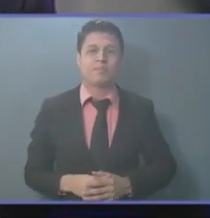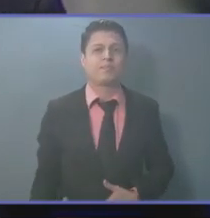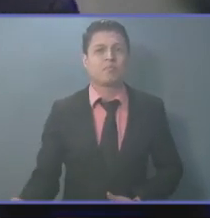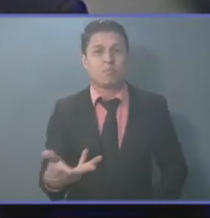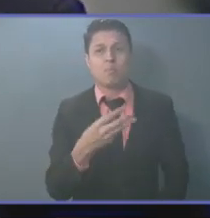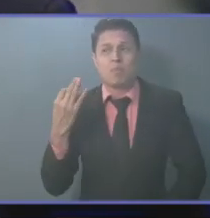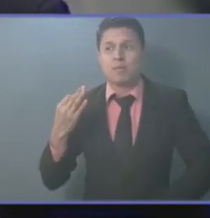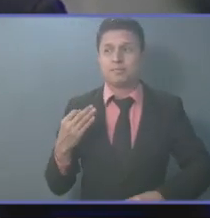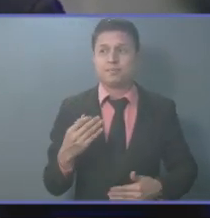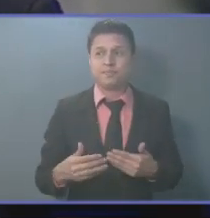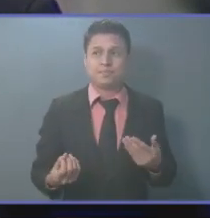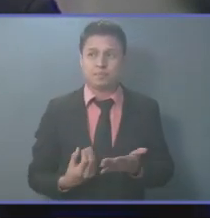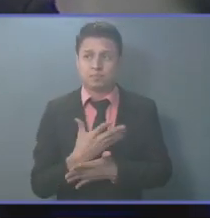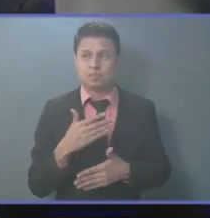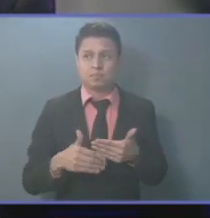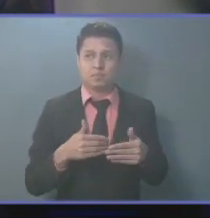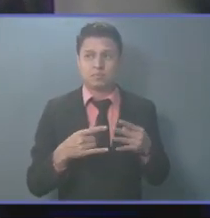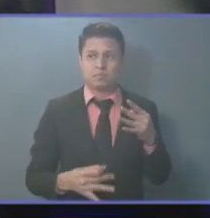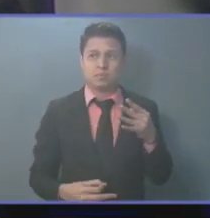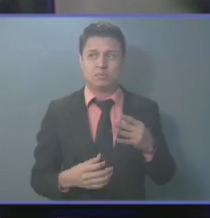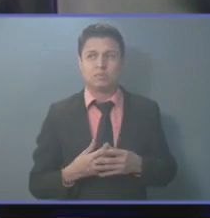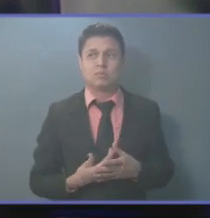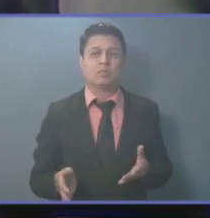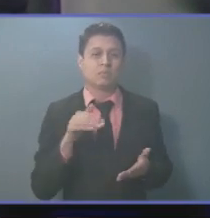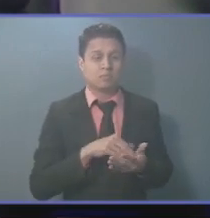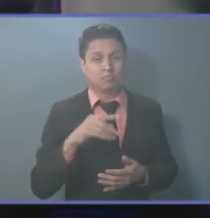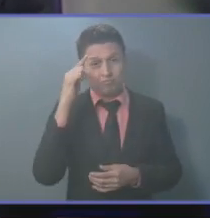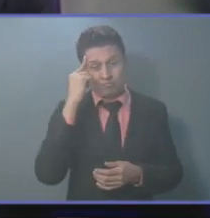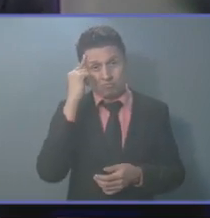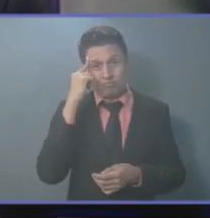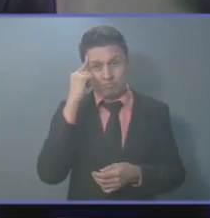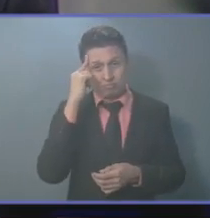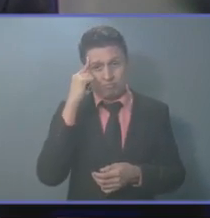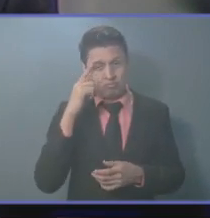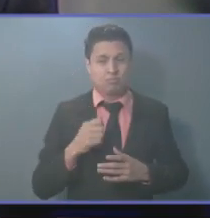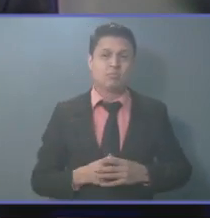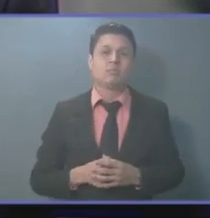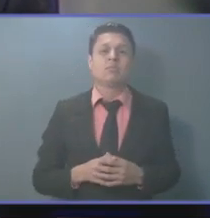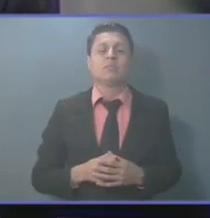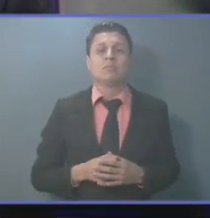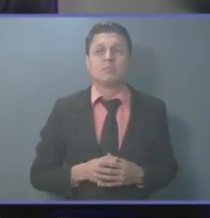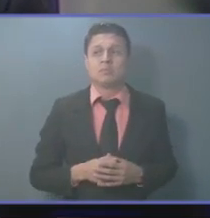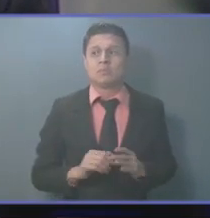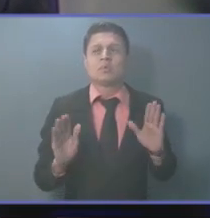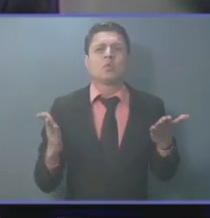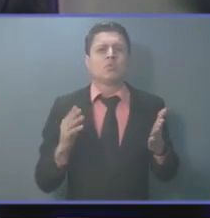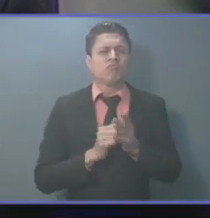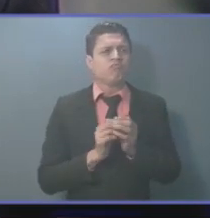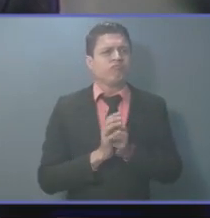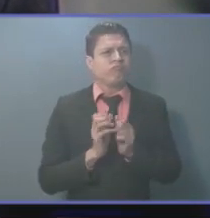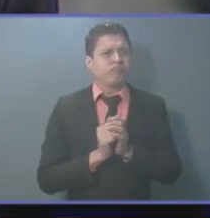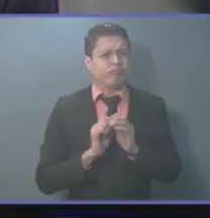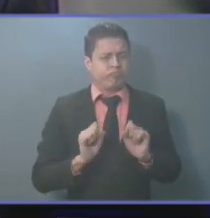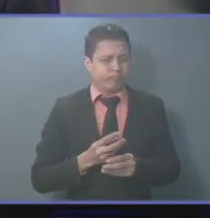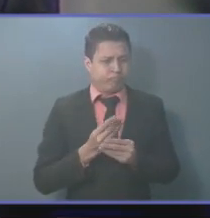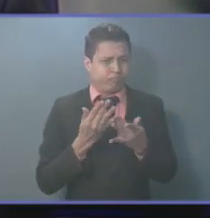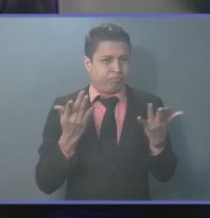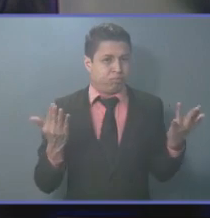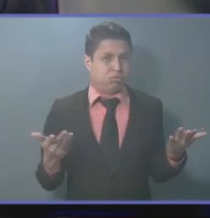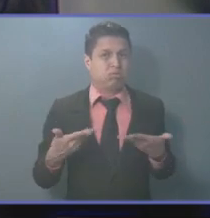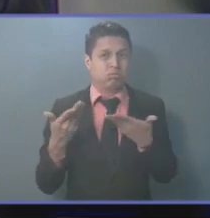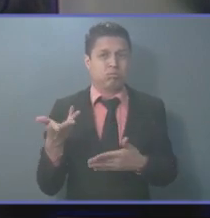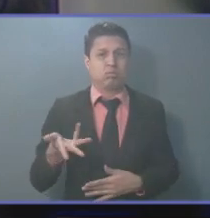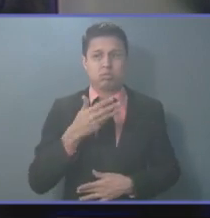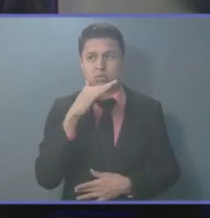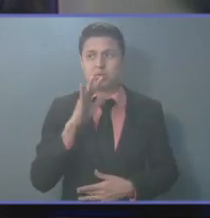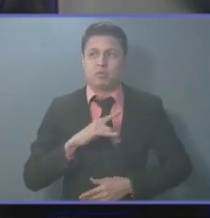tuvimos que elaborar un nuevo decreto, pensando en cómo resolver el problema del país.